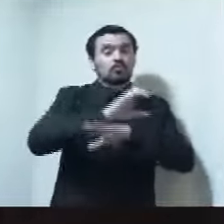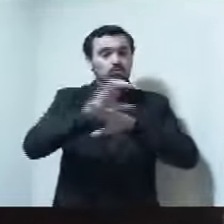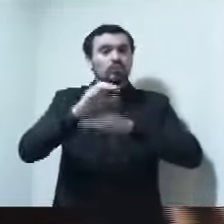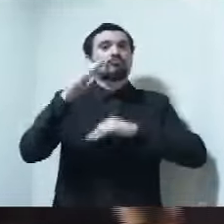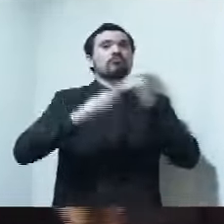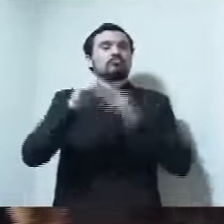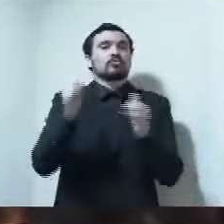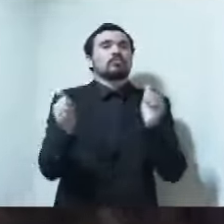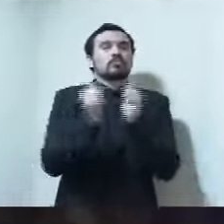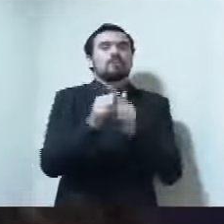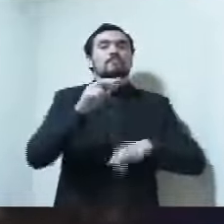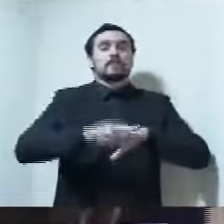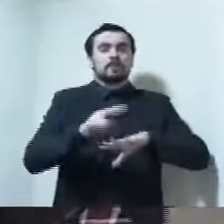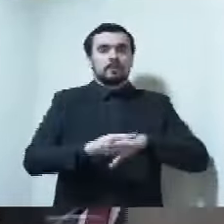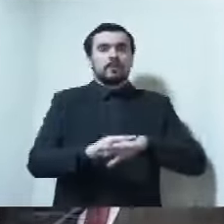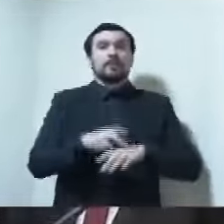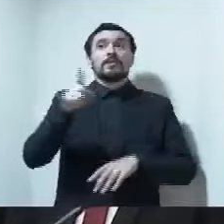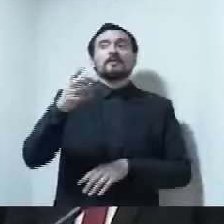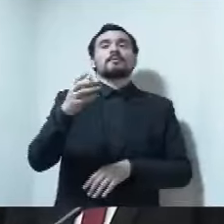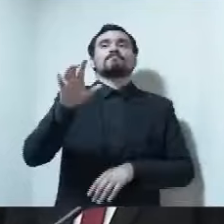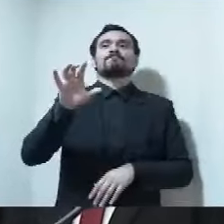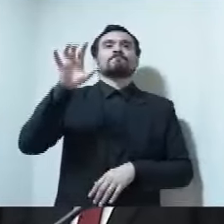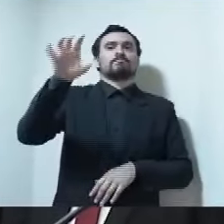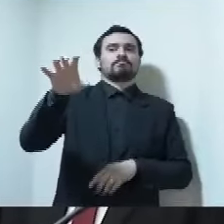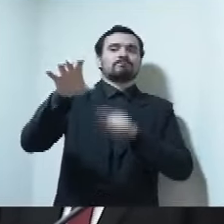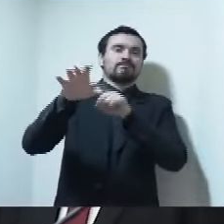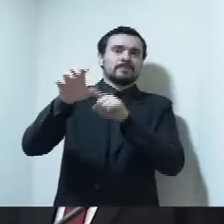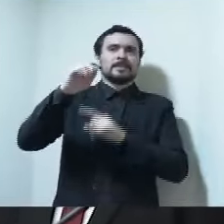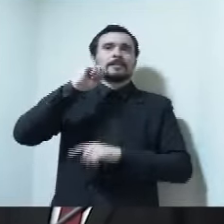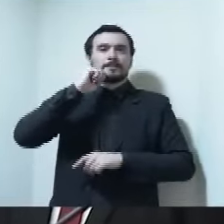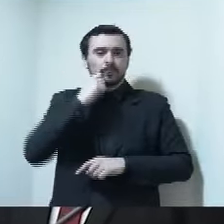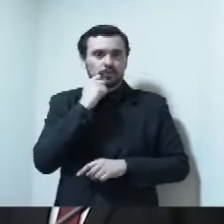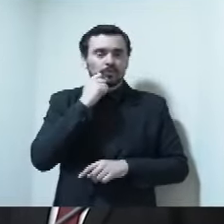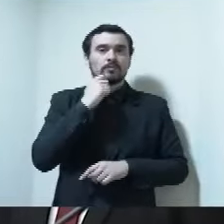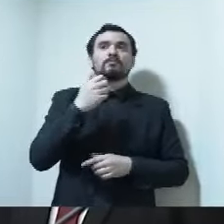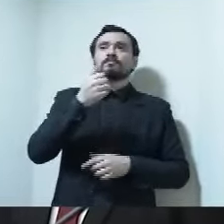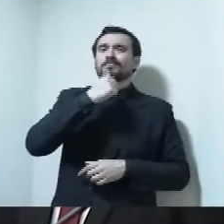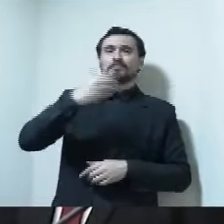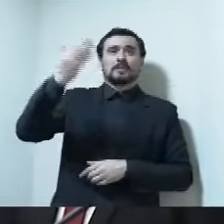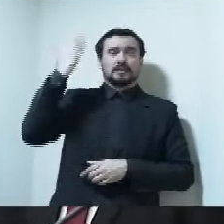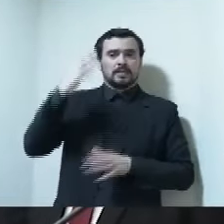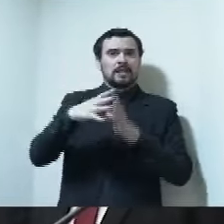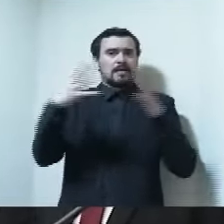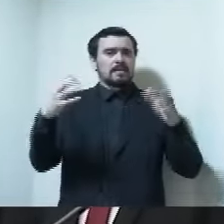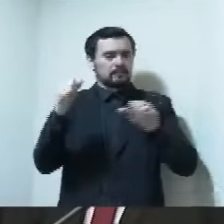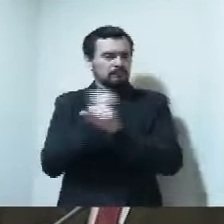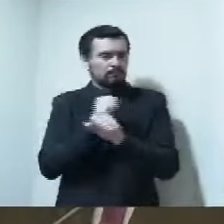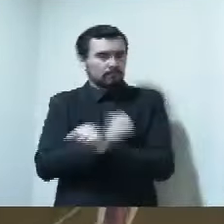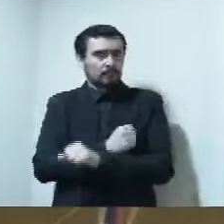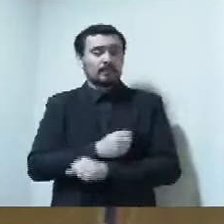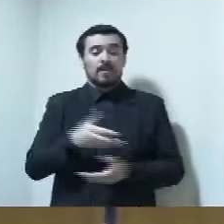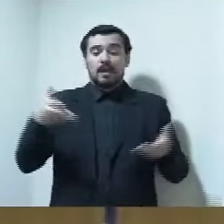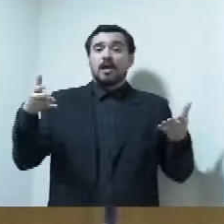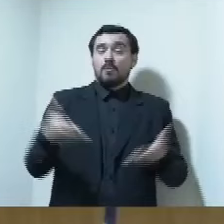construyendo juntos ese Paraguay, esa nación inmensamente hermosa, un pasado de grandes glorias, un